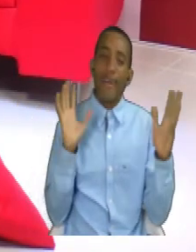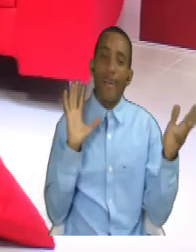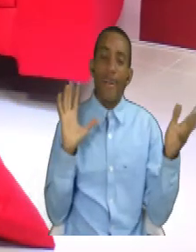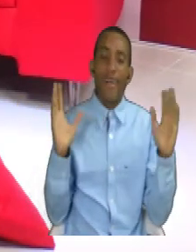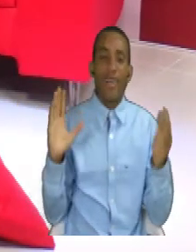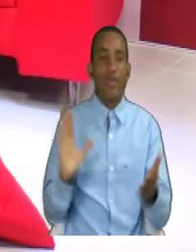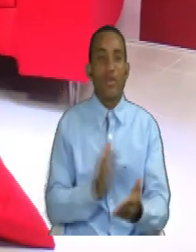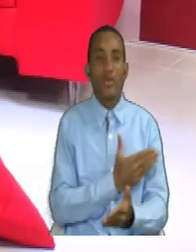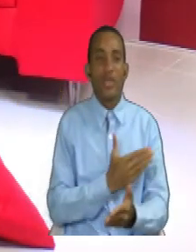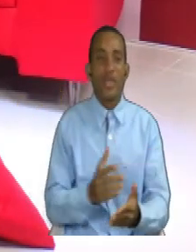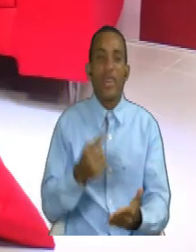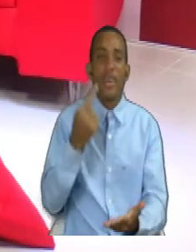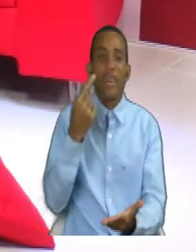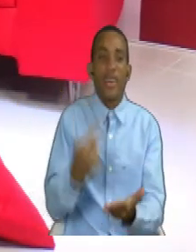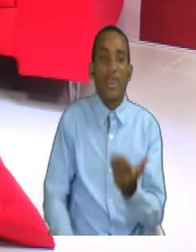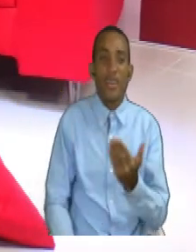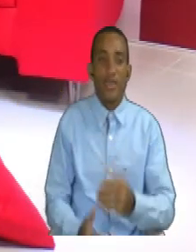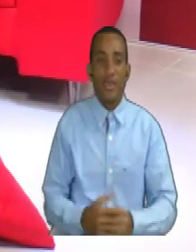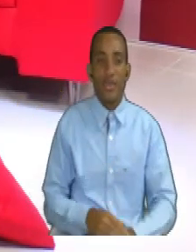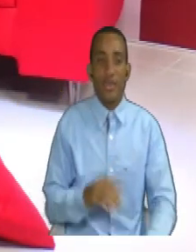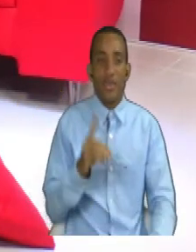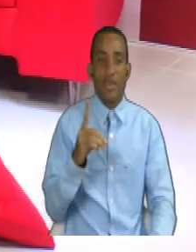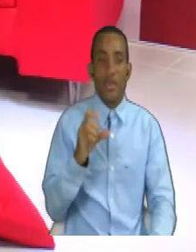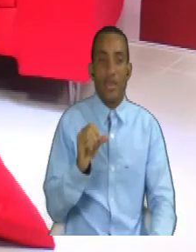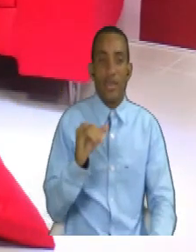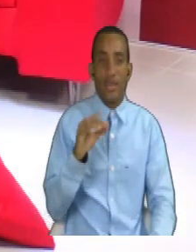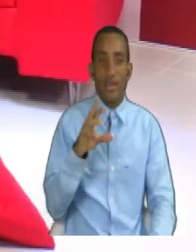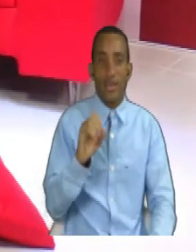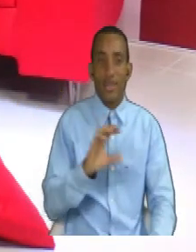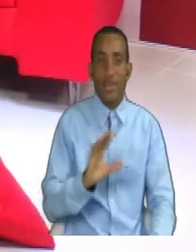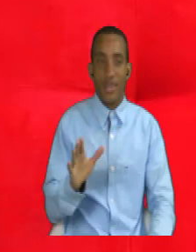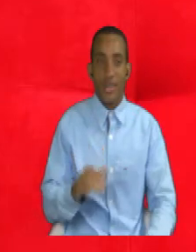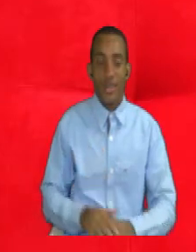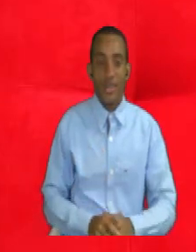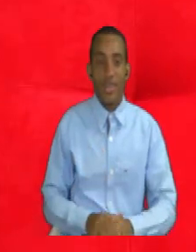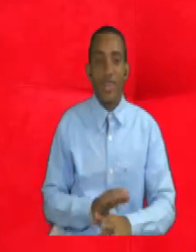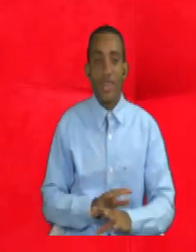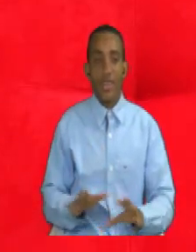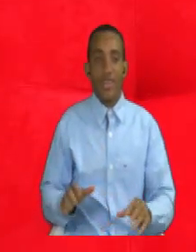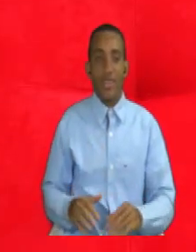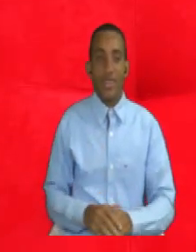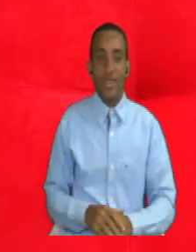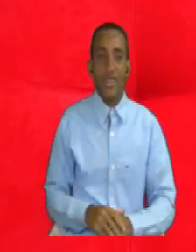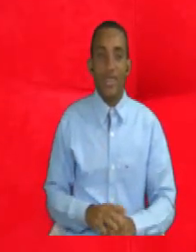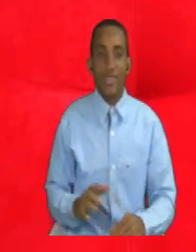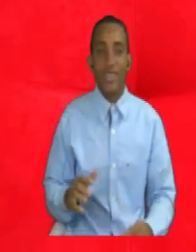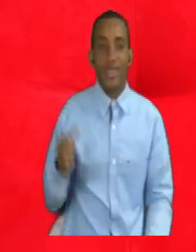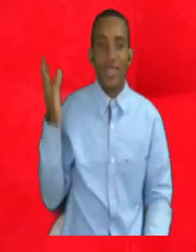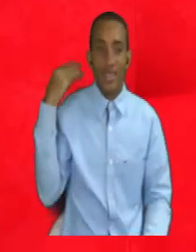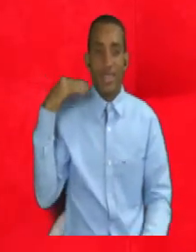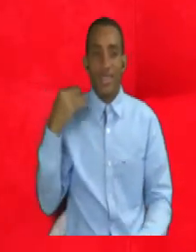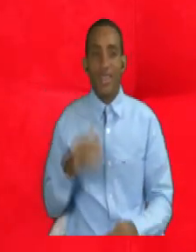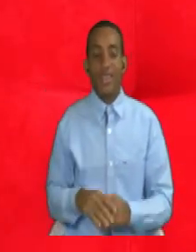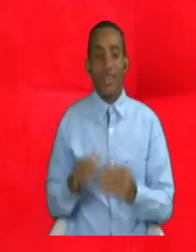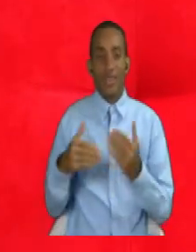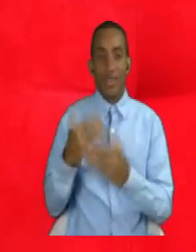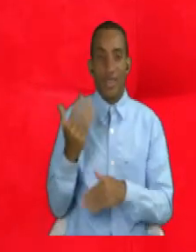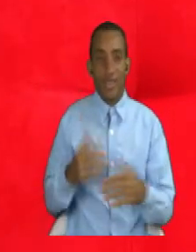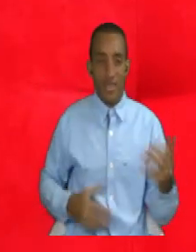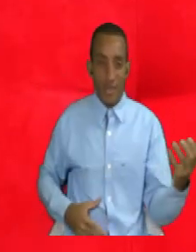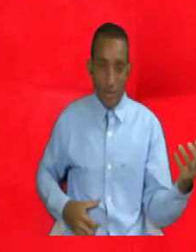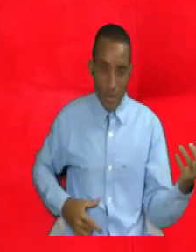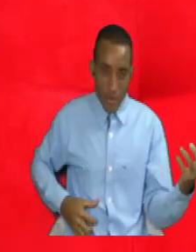¿qué? Nada, entonces, sí. Dairo, la cámara es suya. Bueno, pero vamos a hacerla aquí a capela. Claro, la otra vez sí. La hice iniciando, la hicimos en guitarra.